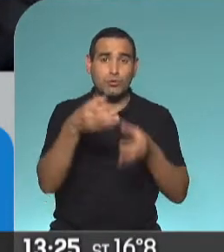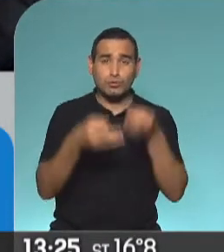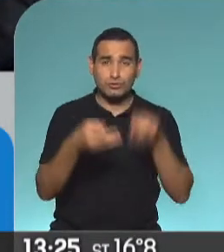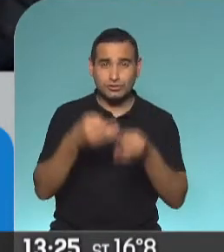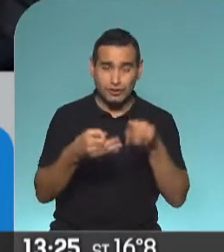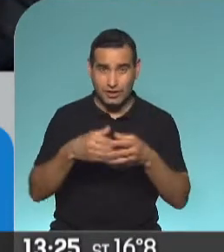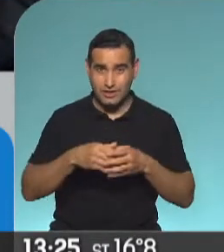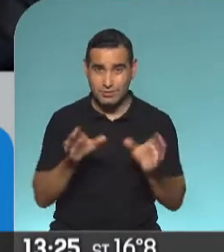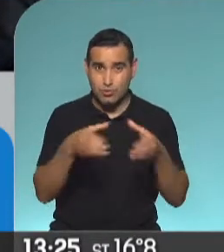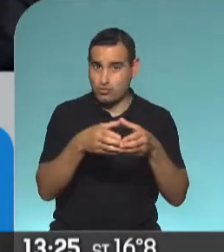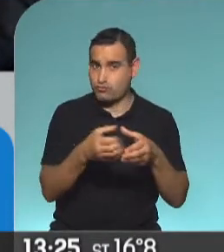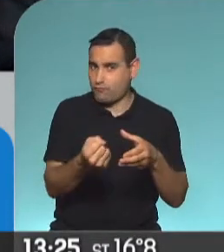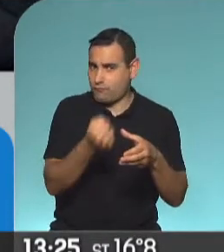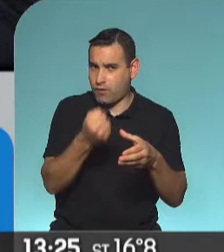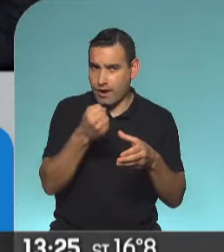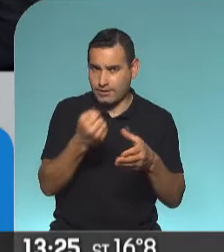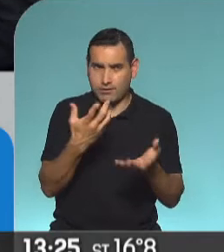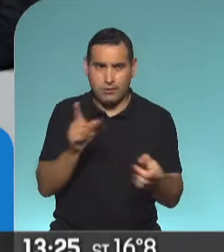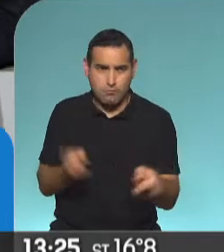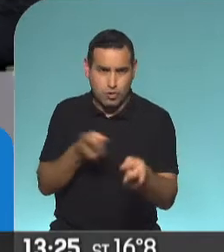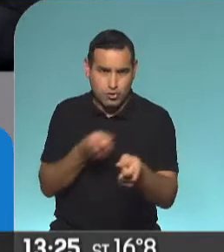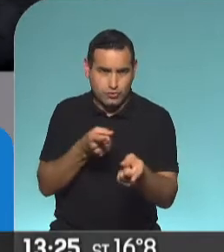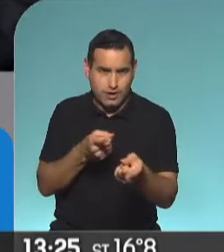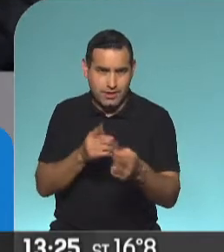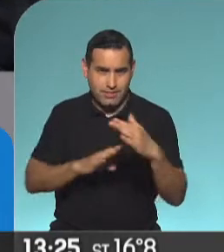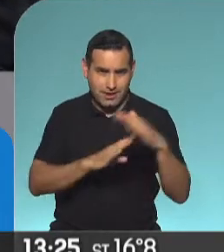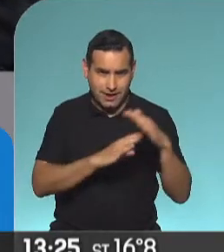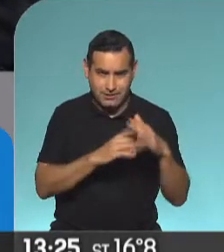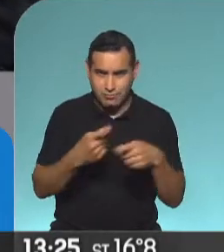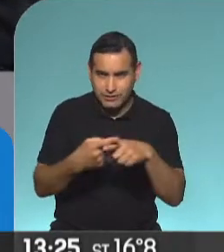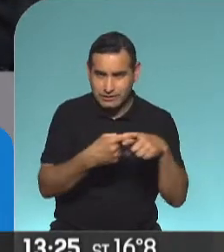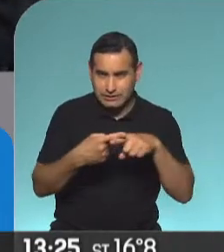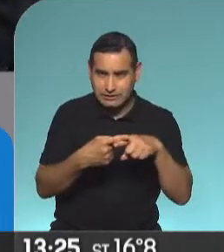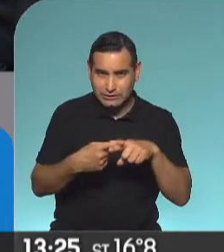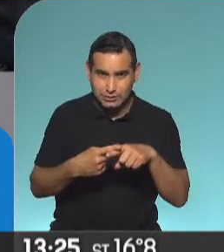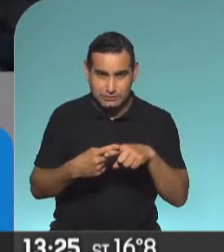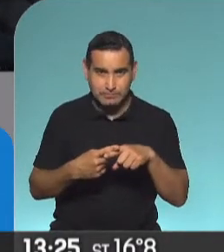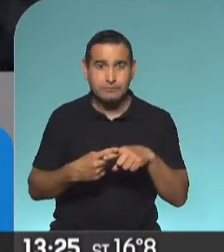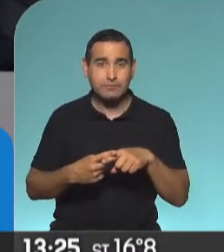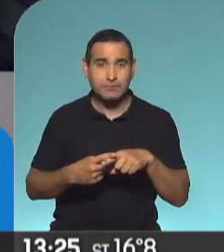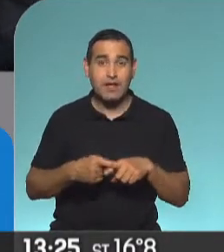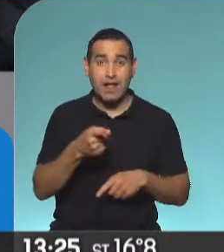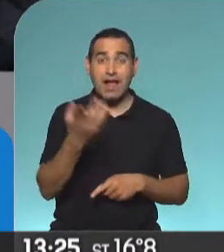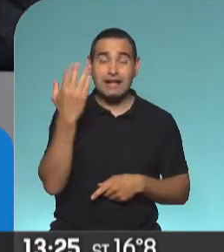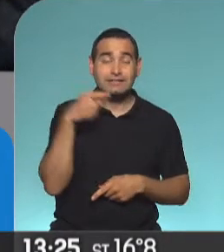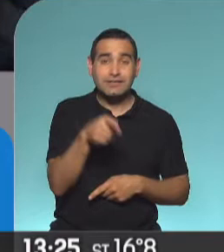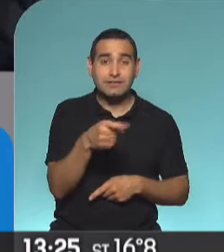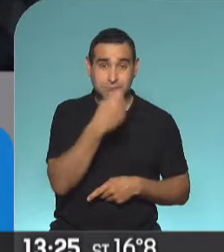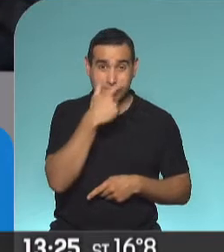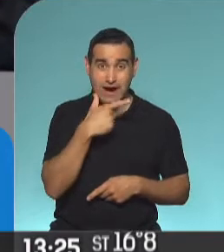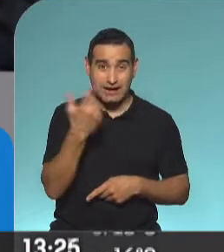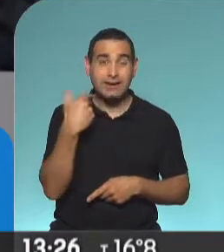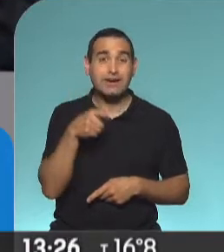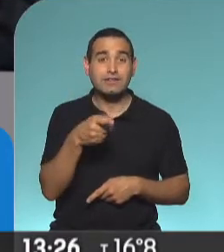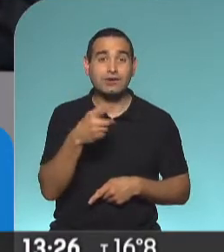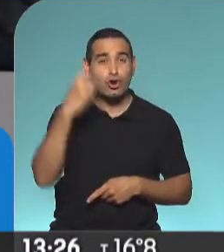el ariete más incisivo que utilizaba para la persecución de dirigentes políticos, suprimió, hizo